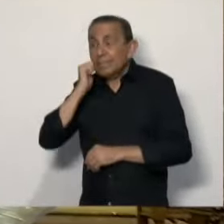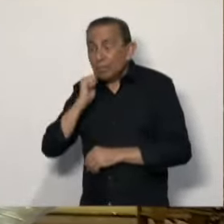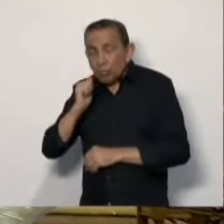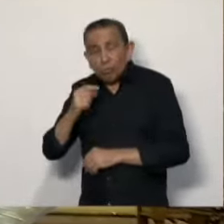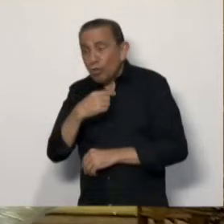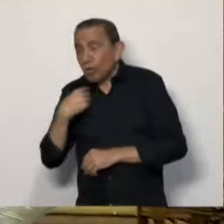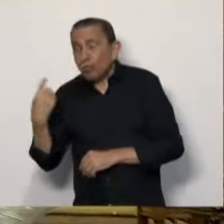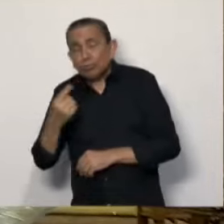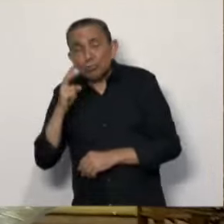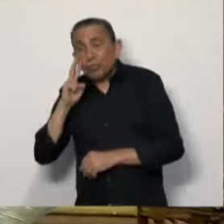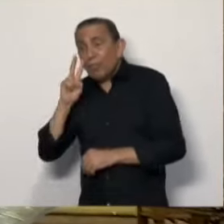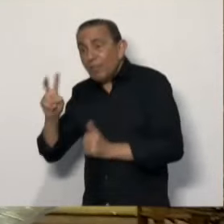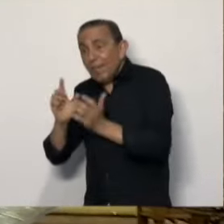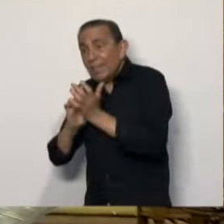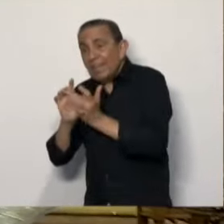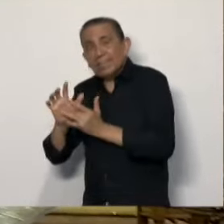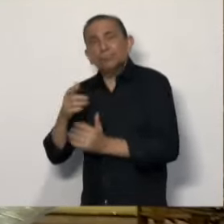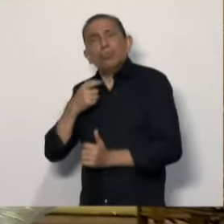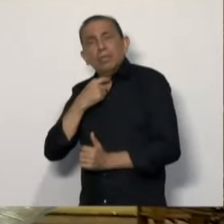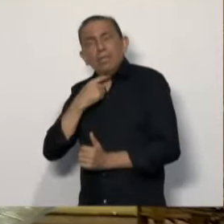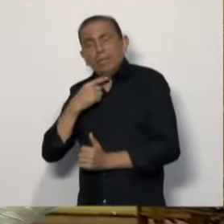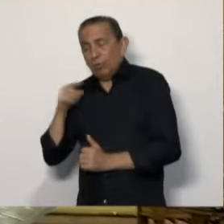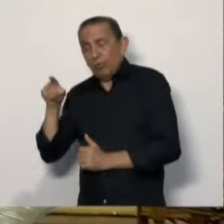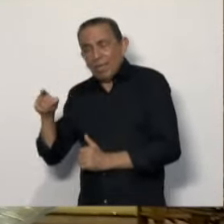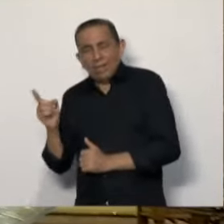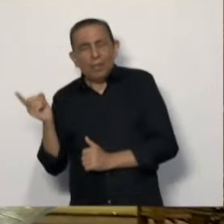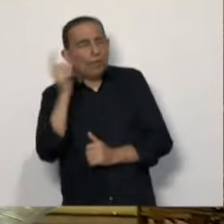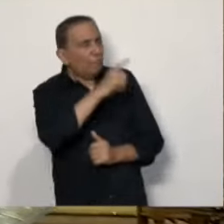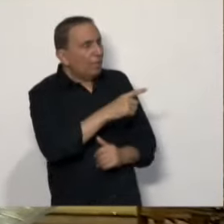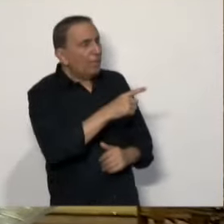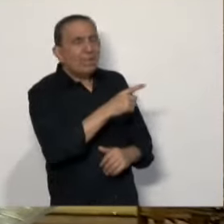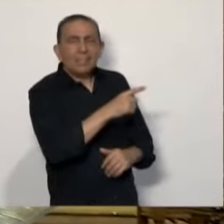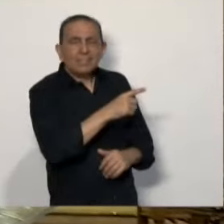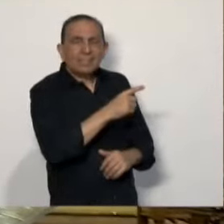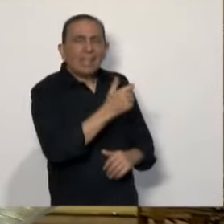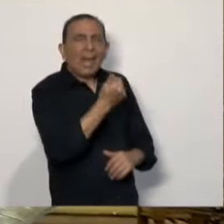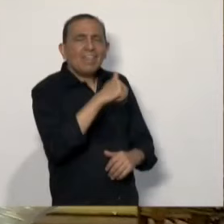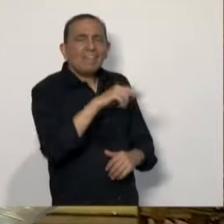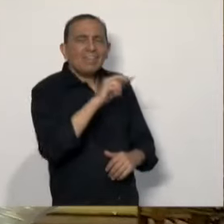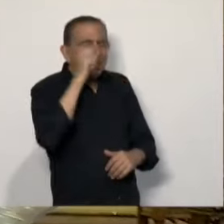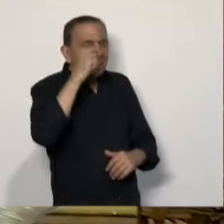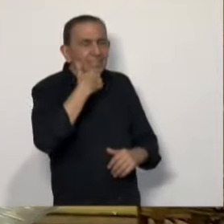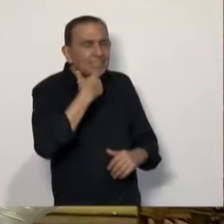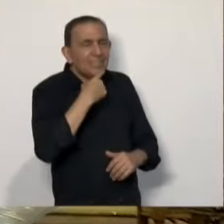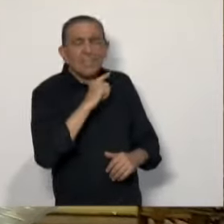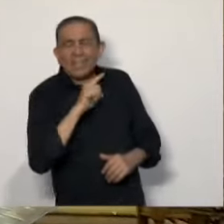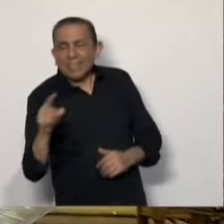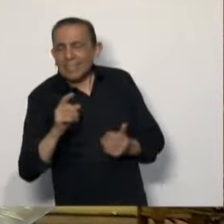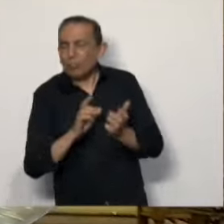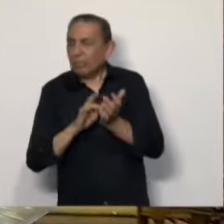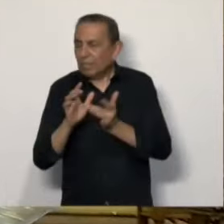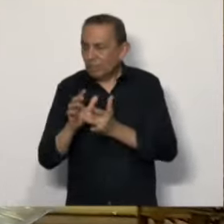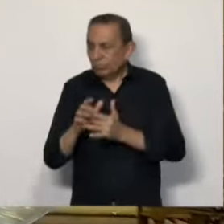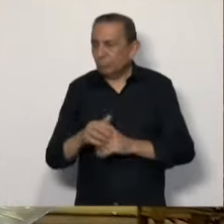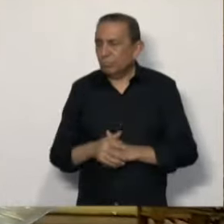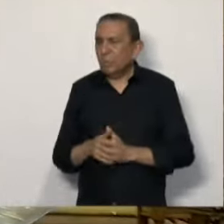queremos ver a Jesús. Felipe fue a decírselo a Andrés, y ambos se lo dijeron a Jesús. Él